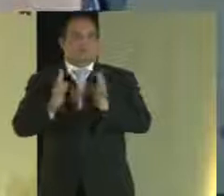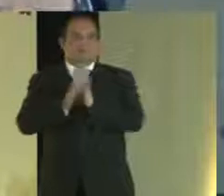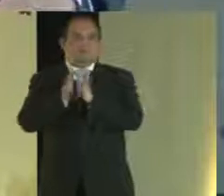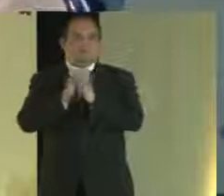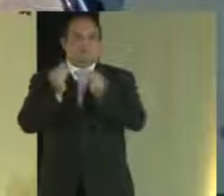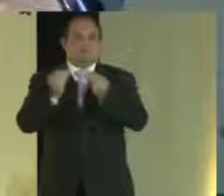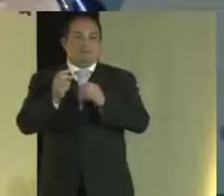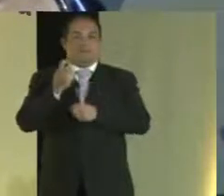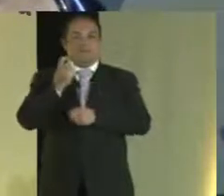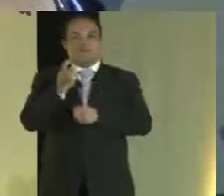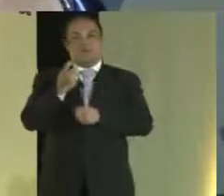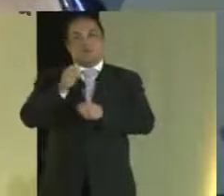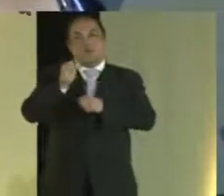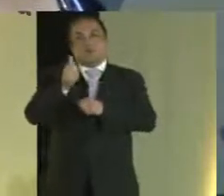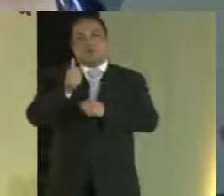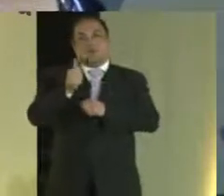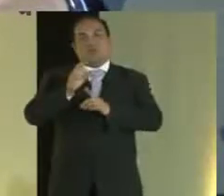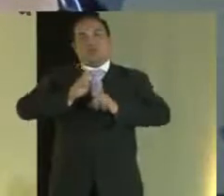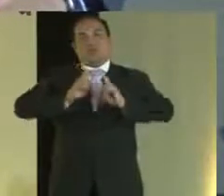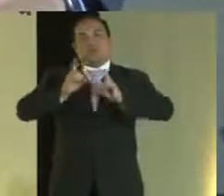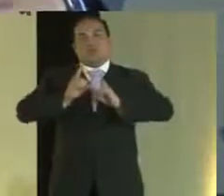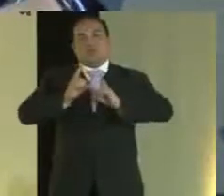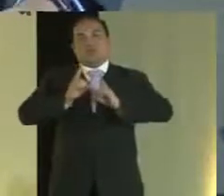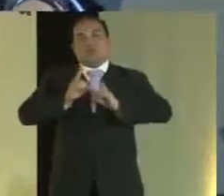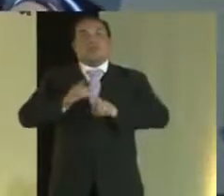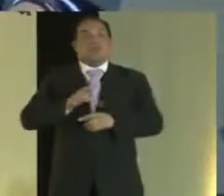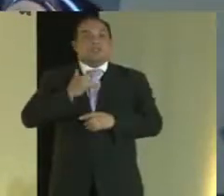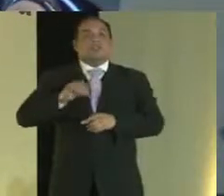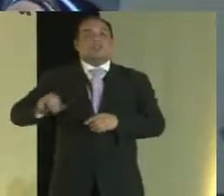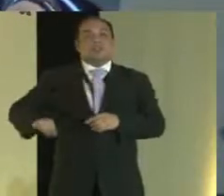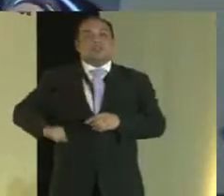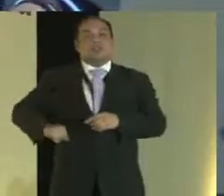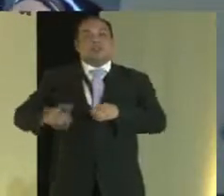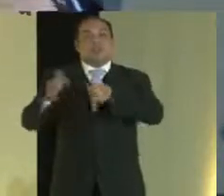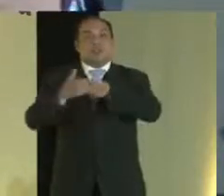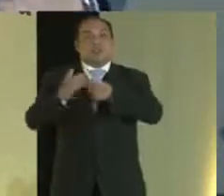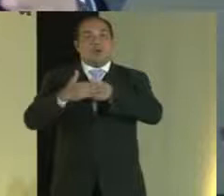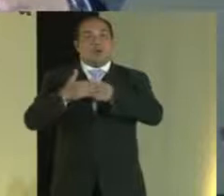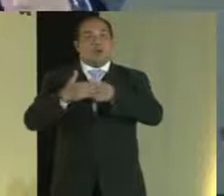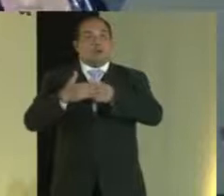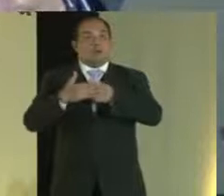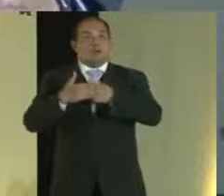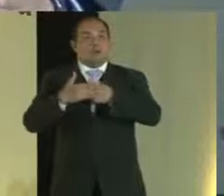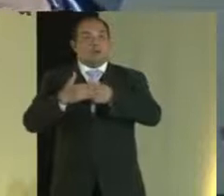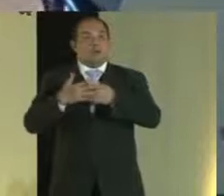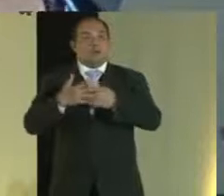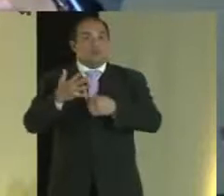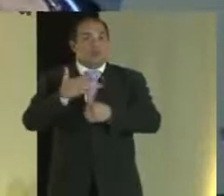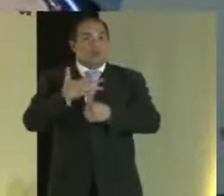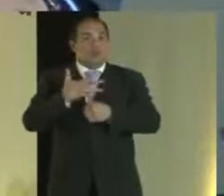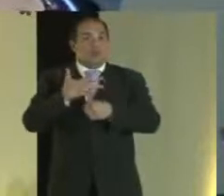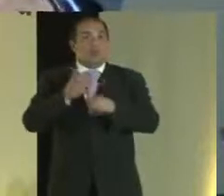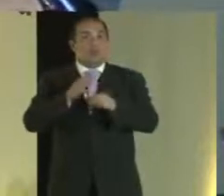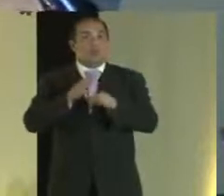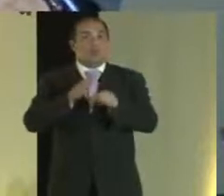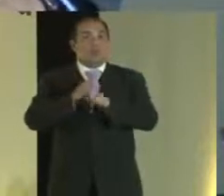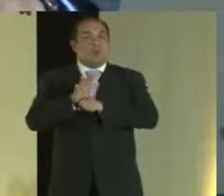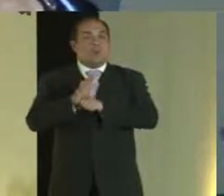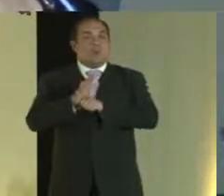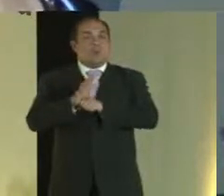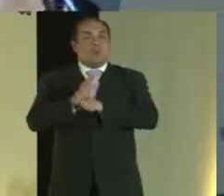Es otra incógnita que me parece muy interesante de los tiempos que vienen. ¿Hasta dónde va a llegar este